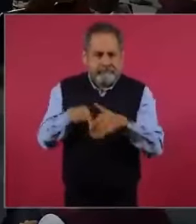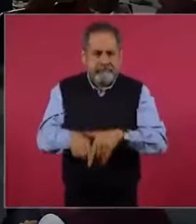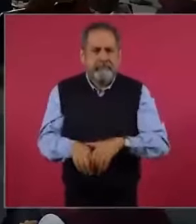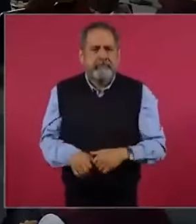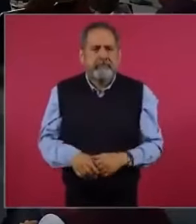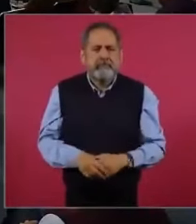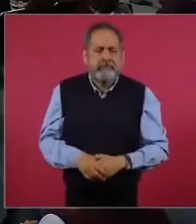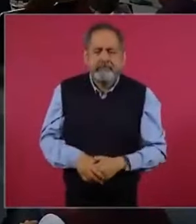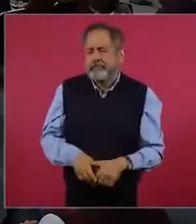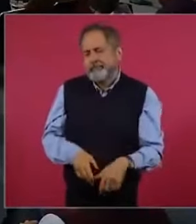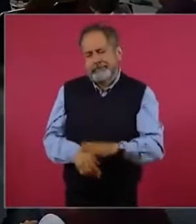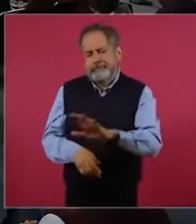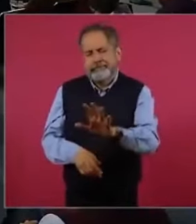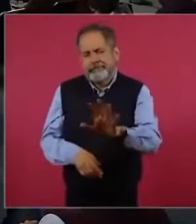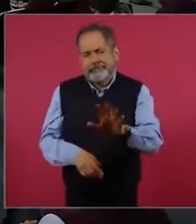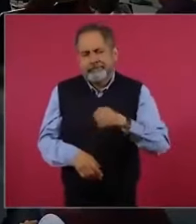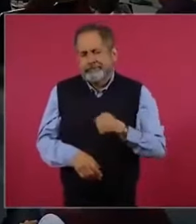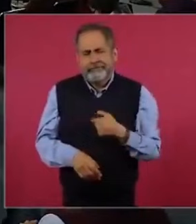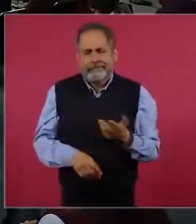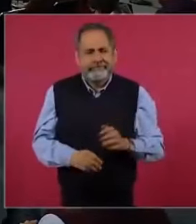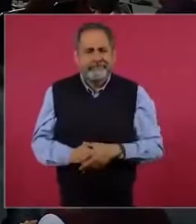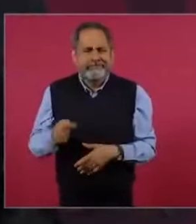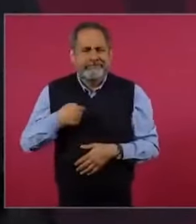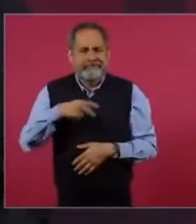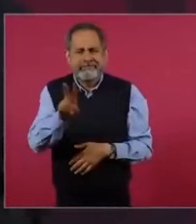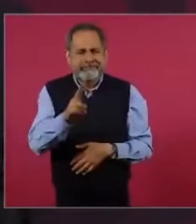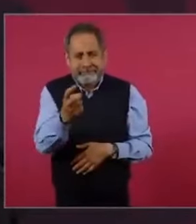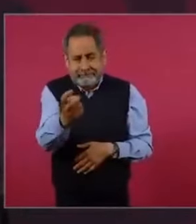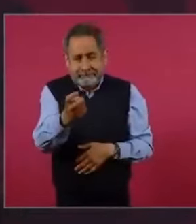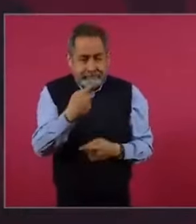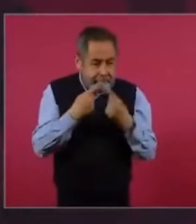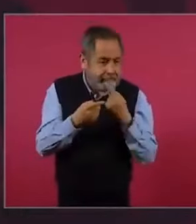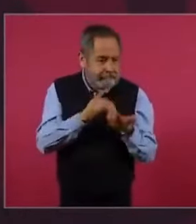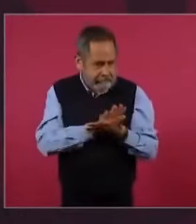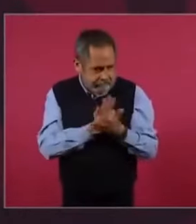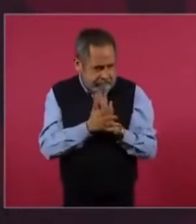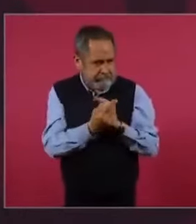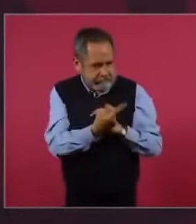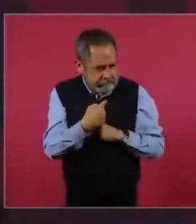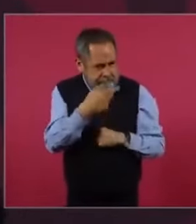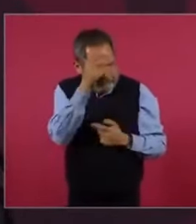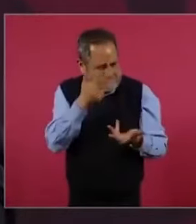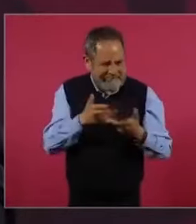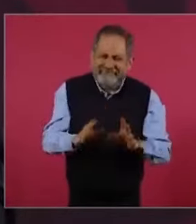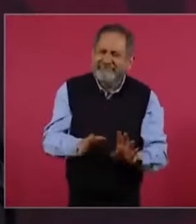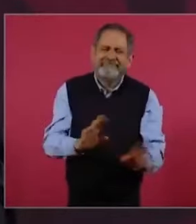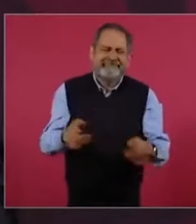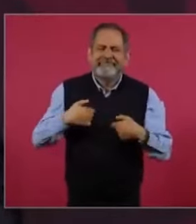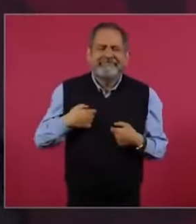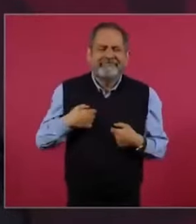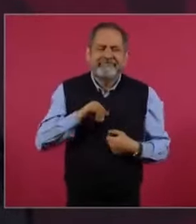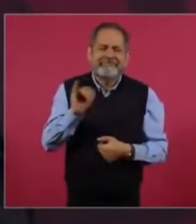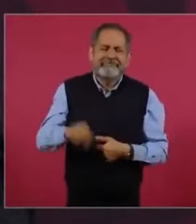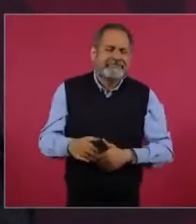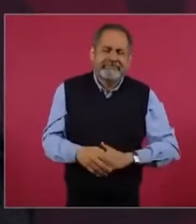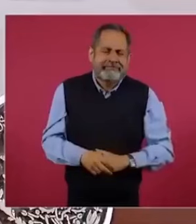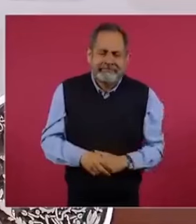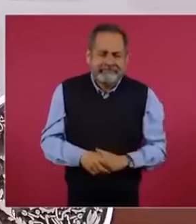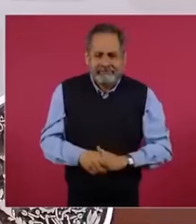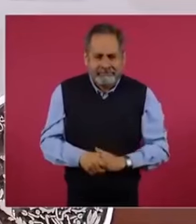colaboradores es importante destacar que el presidente López Obrador ha reiterado su compromiso con la transparencia y la